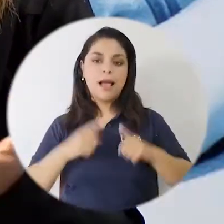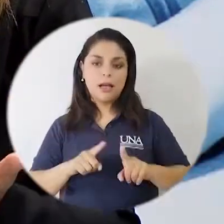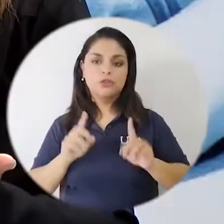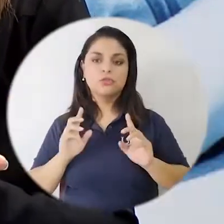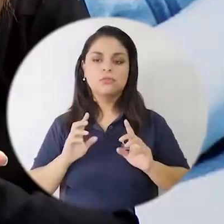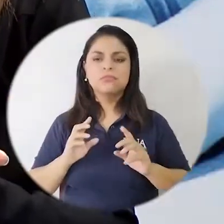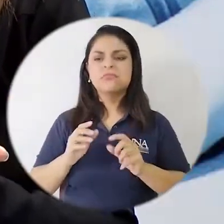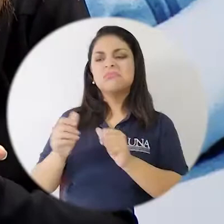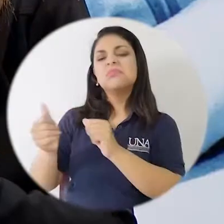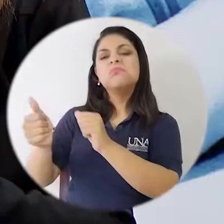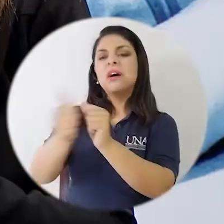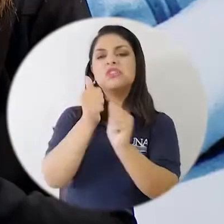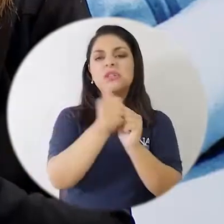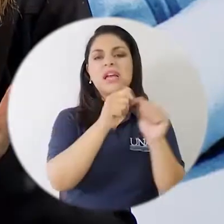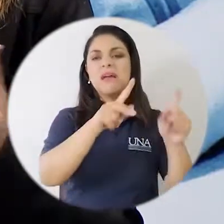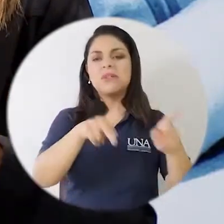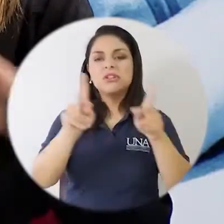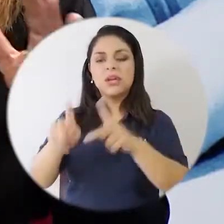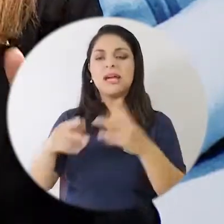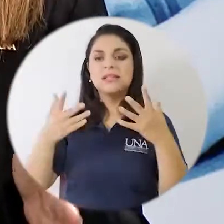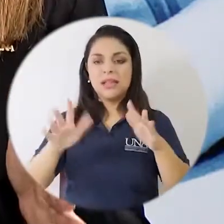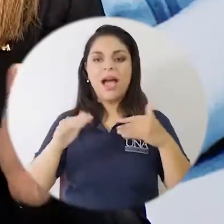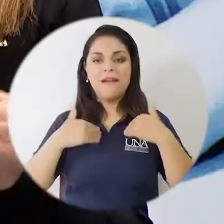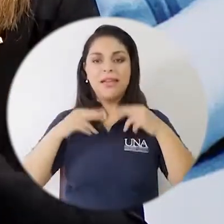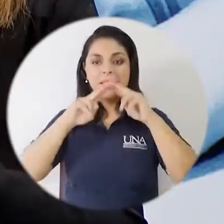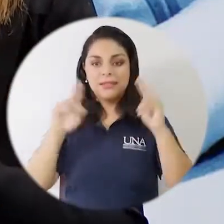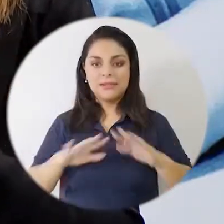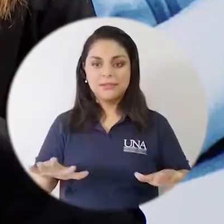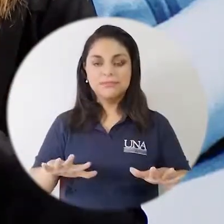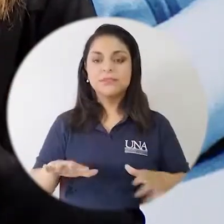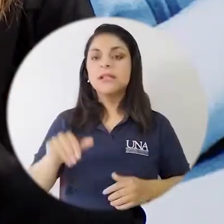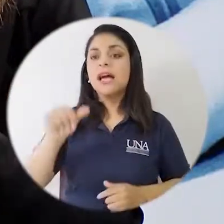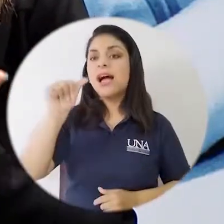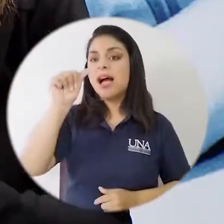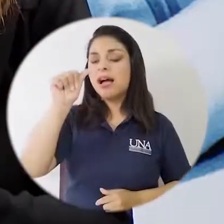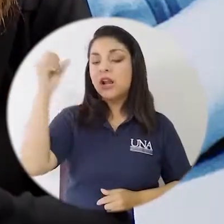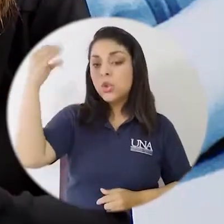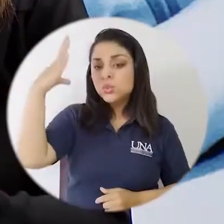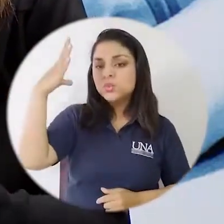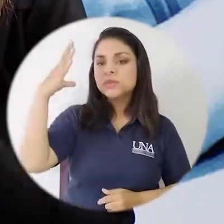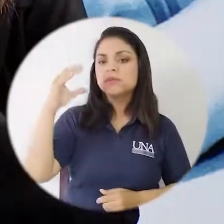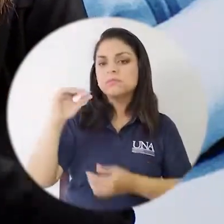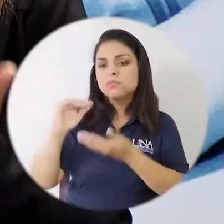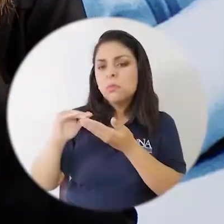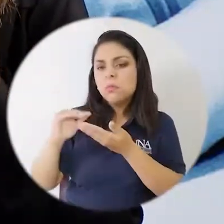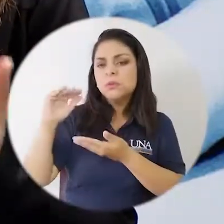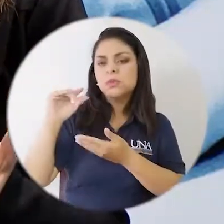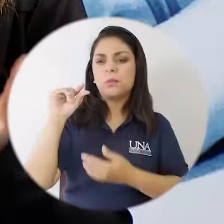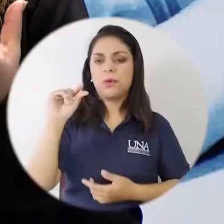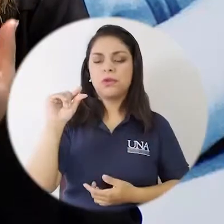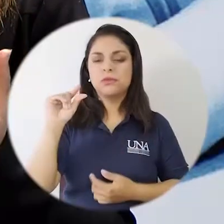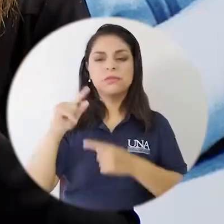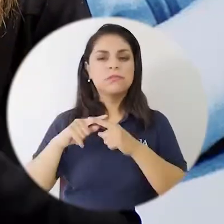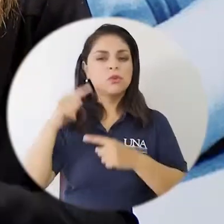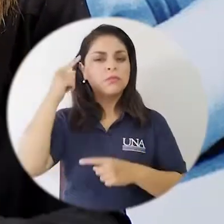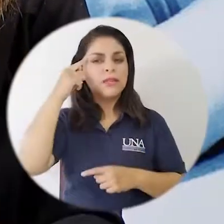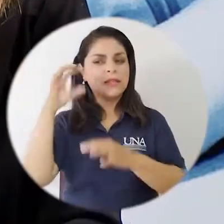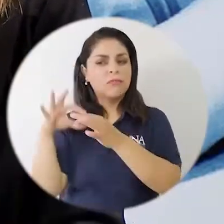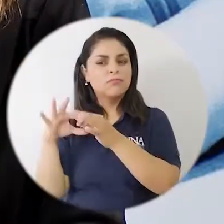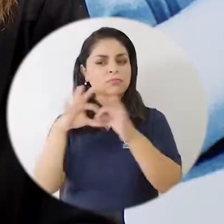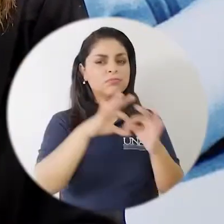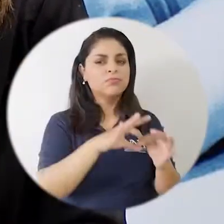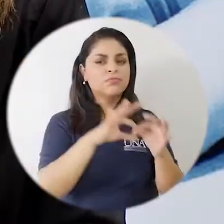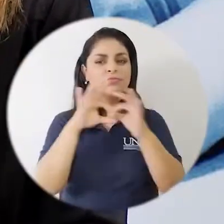ya tenía internet, entonces eso es un gasto que ya estaba. La luz ha aumentado un poco, pero cuando uno hace la relación de tiempo,